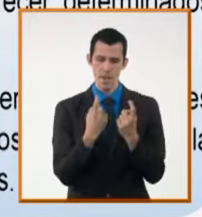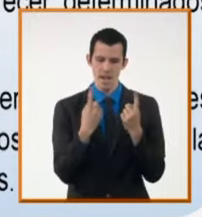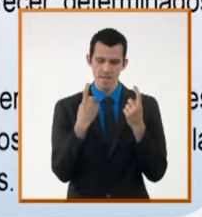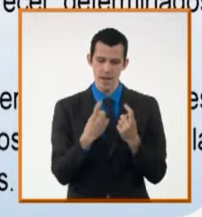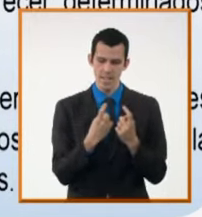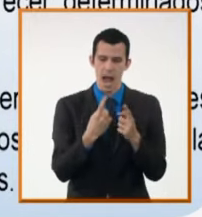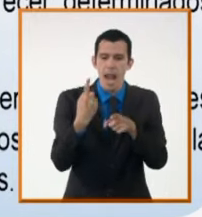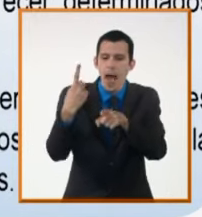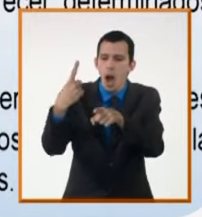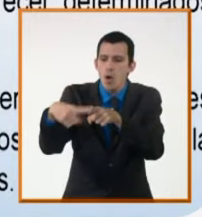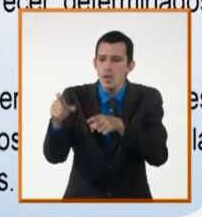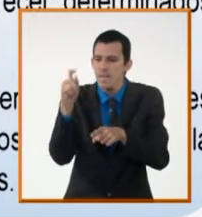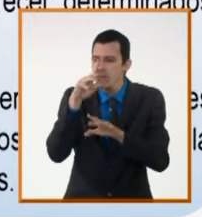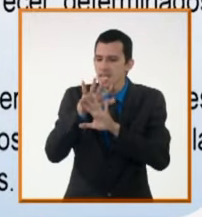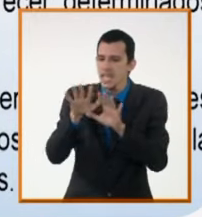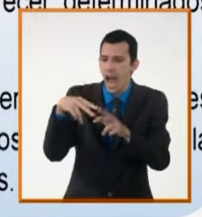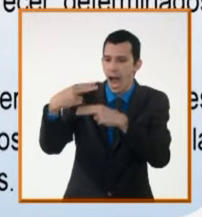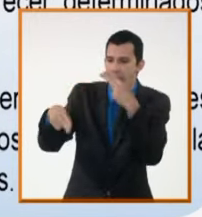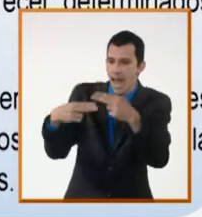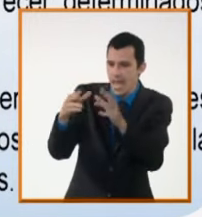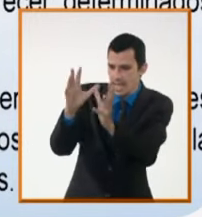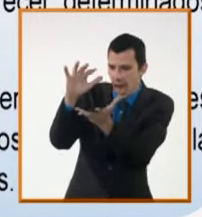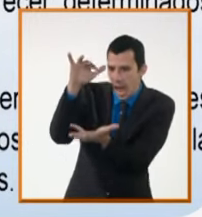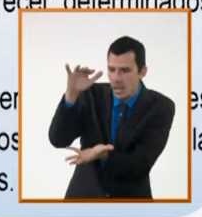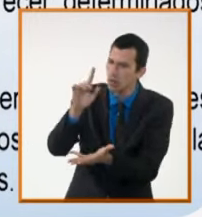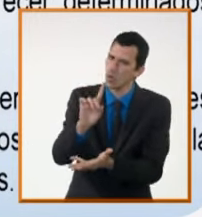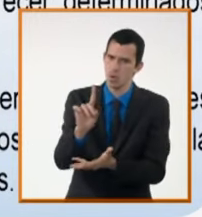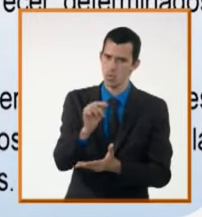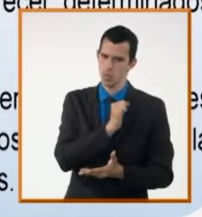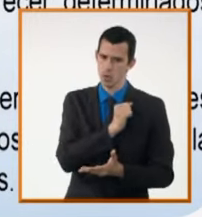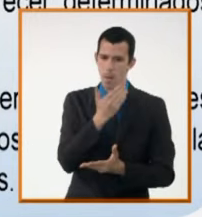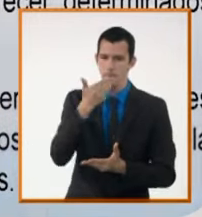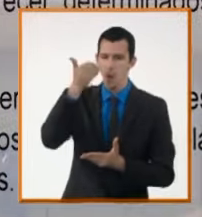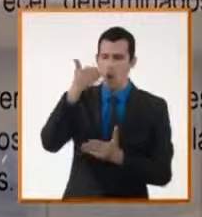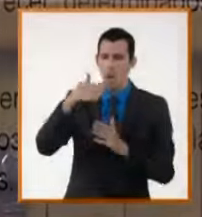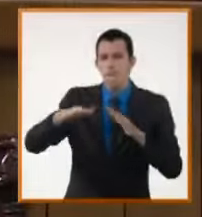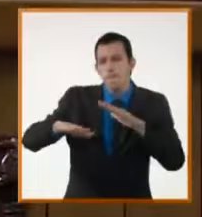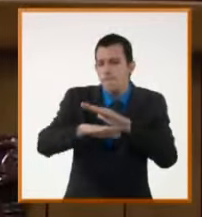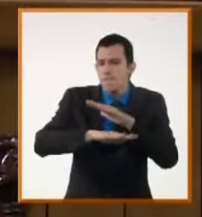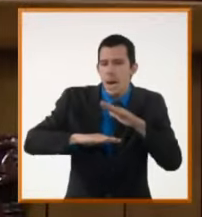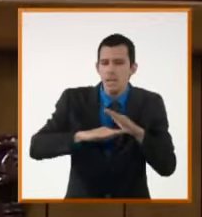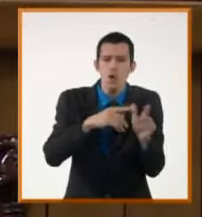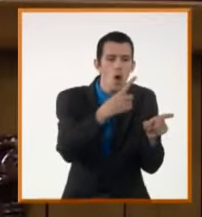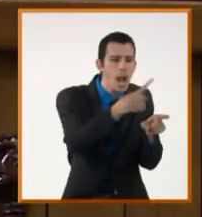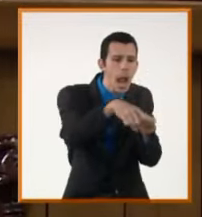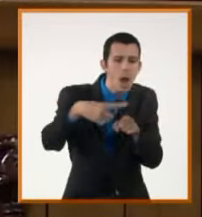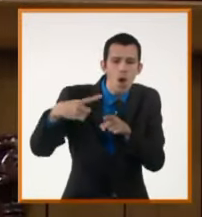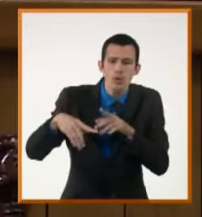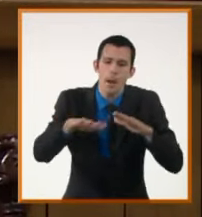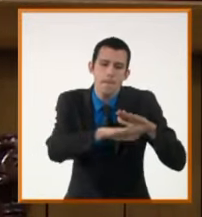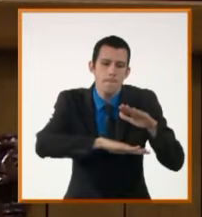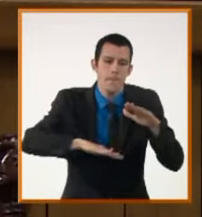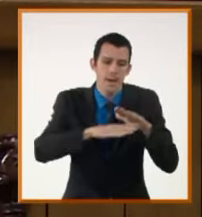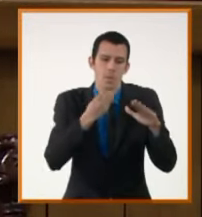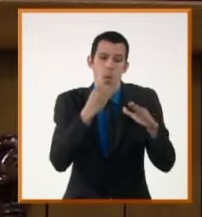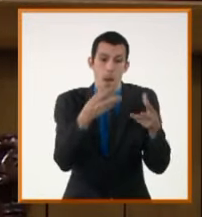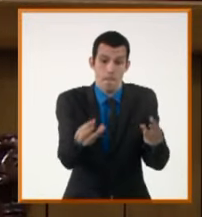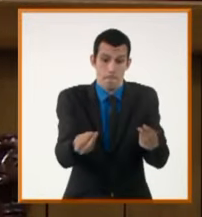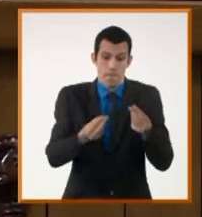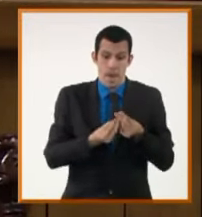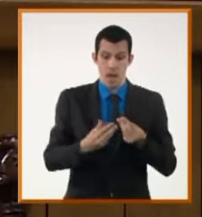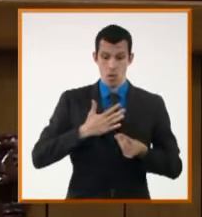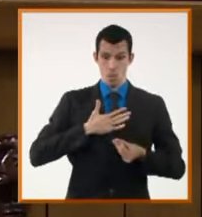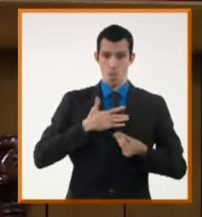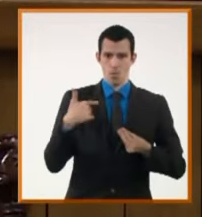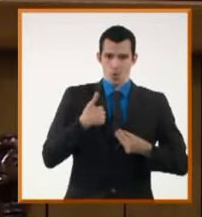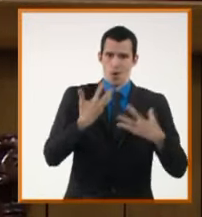poner productos en consignación y productos para la alimentación en general del pueblo. Pero a su vez